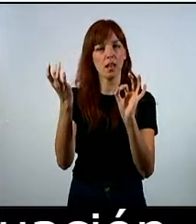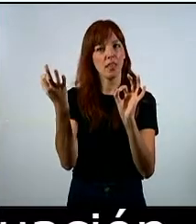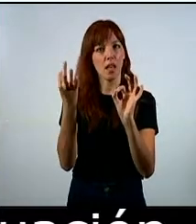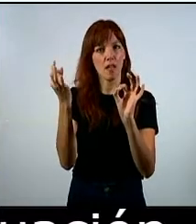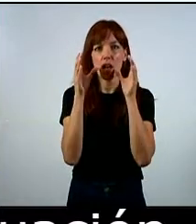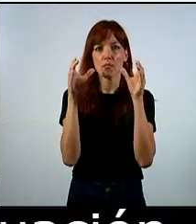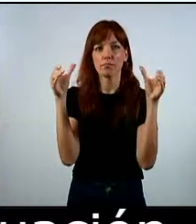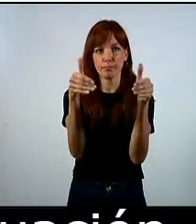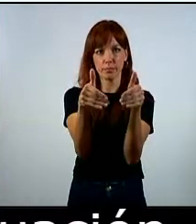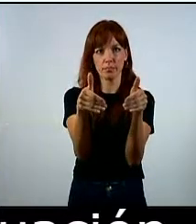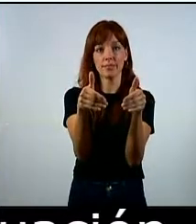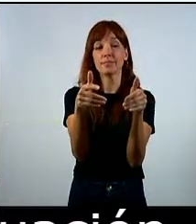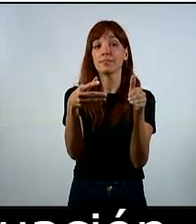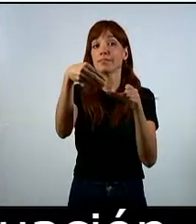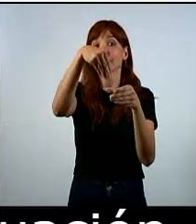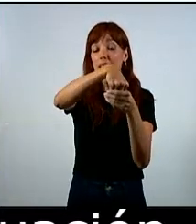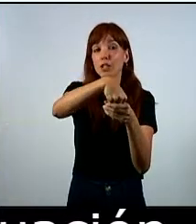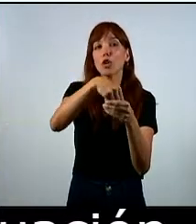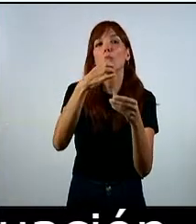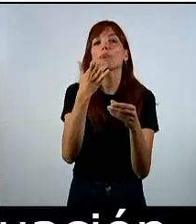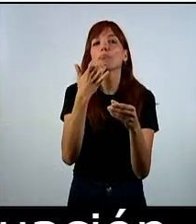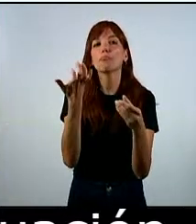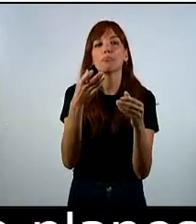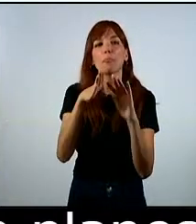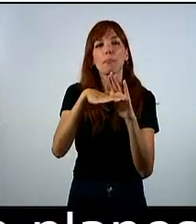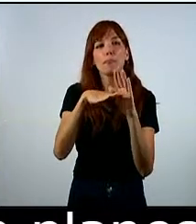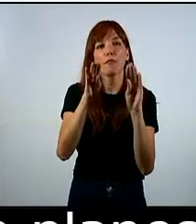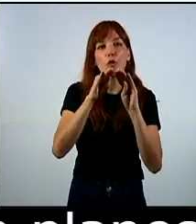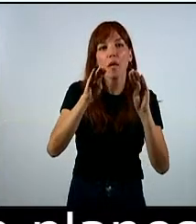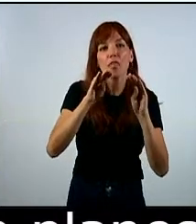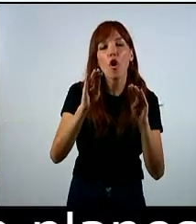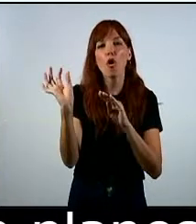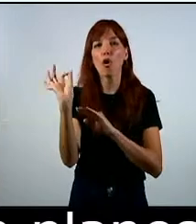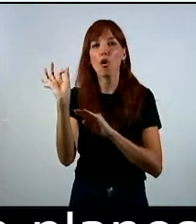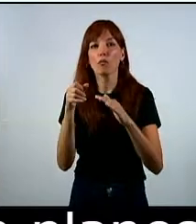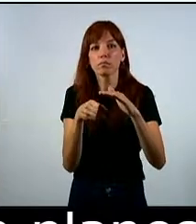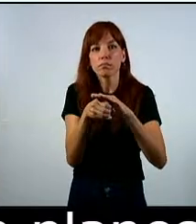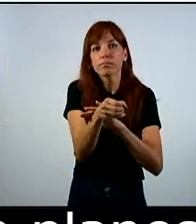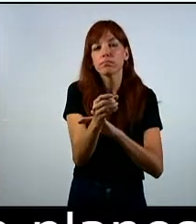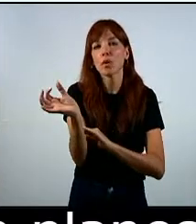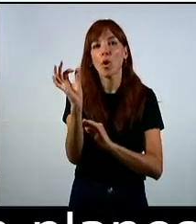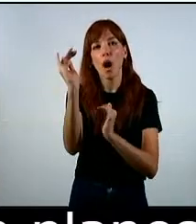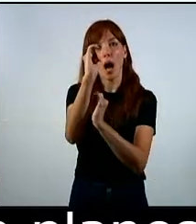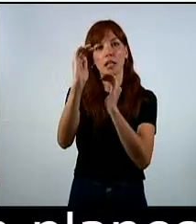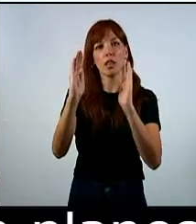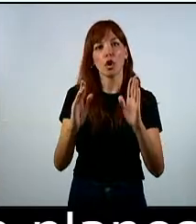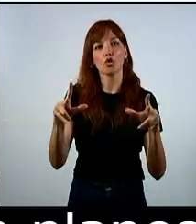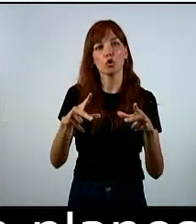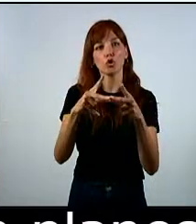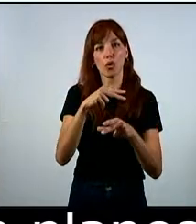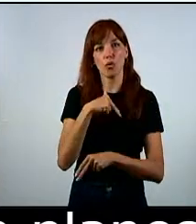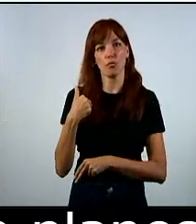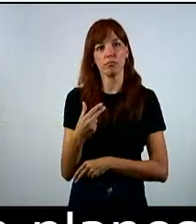incluyen planes de formación, de inserción sociolaboral o de atención sociosanitaria a estas personas.